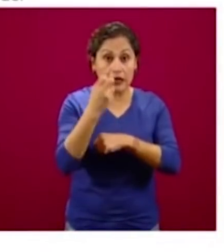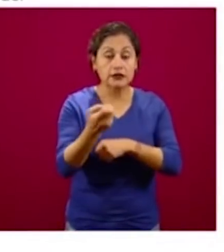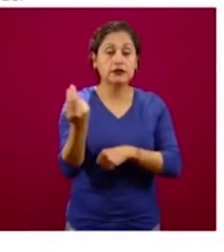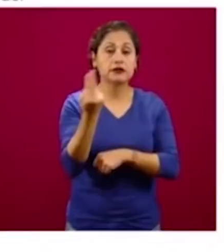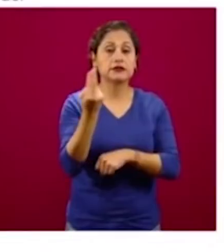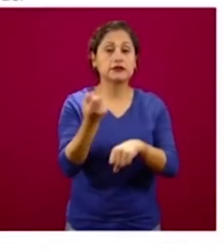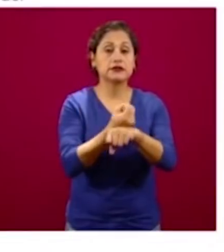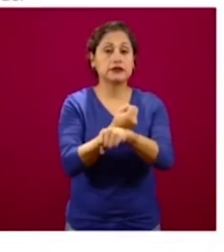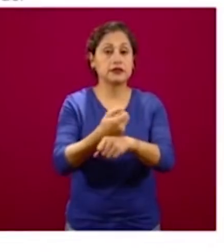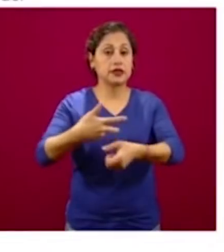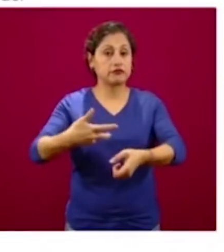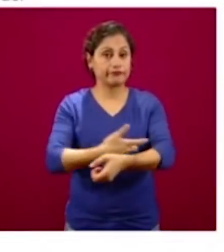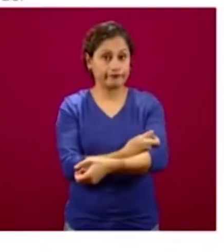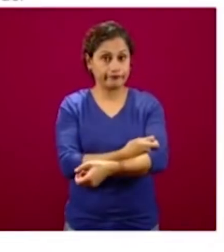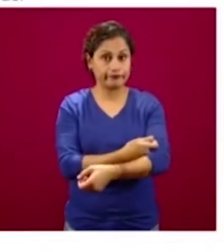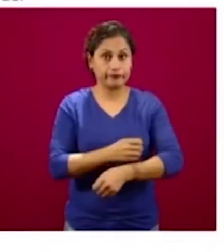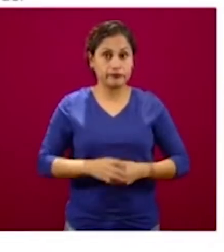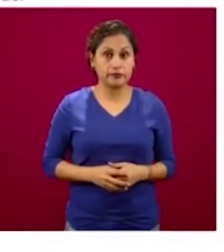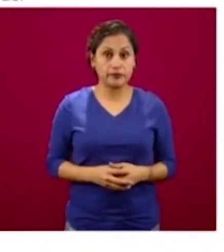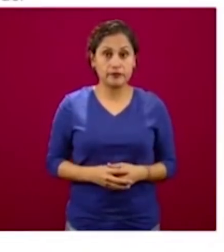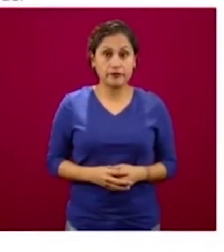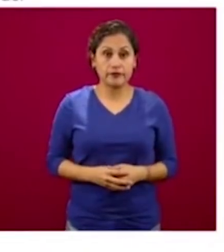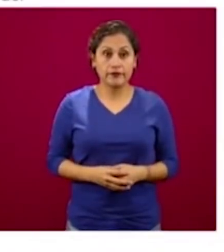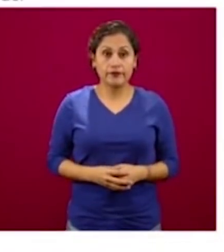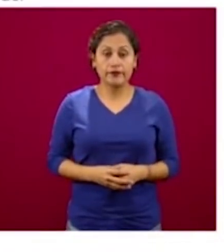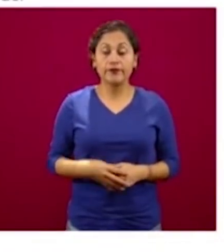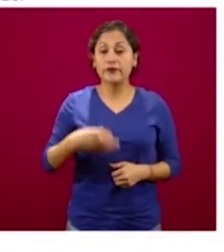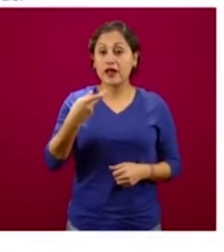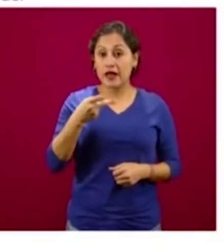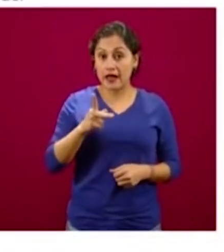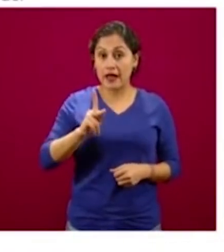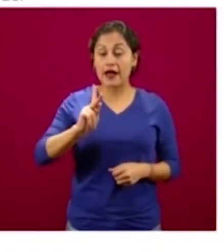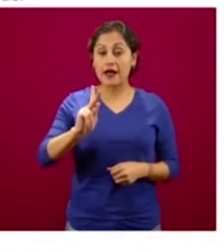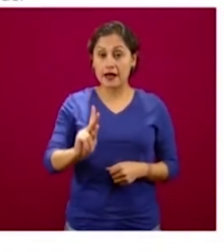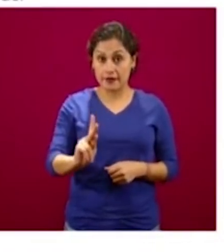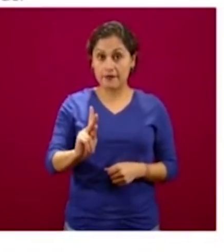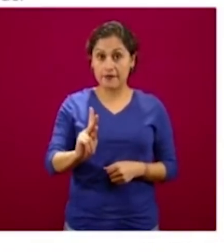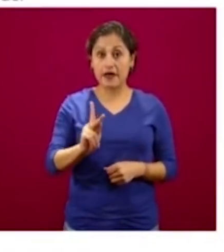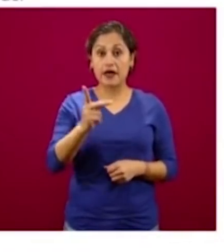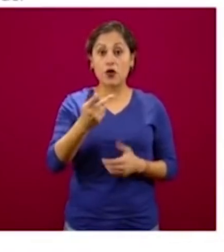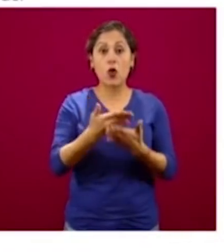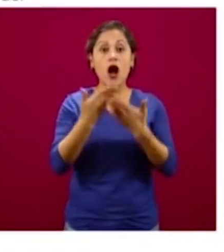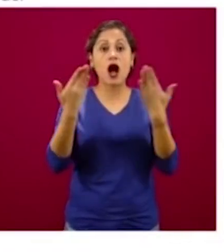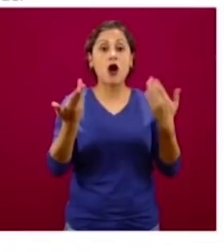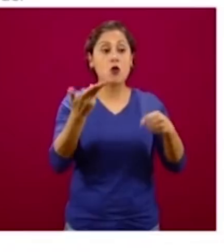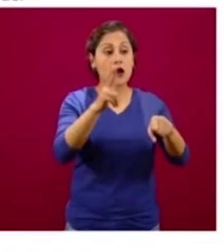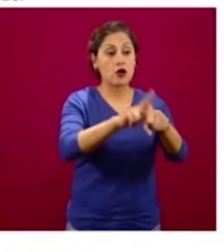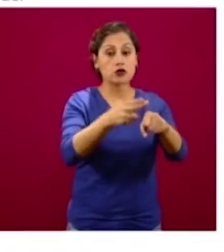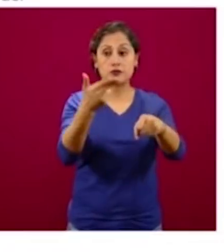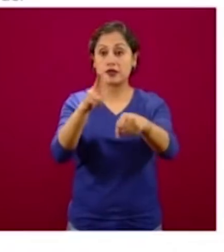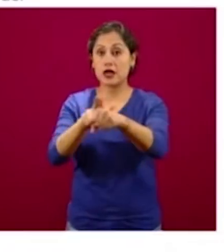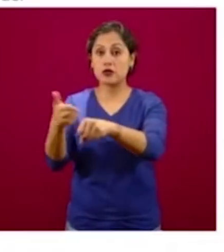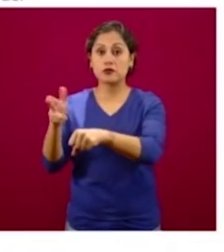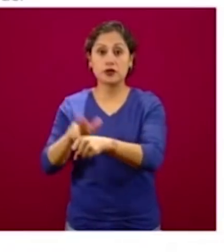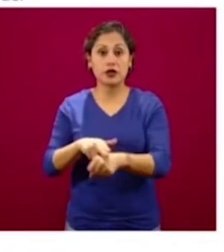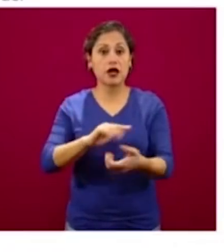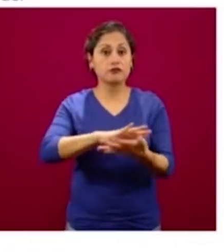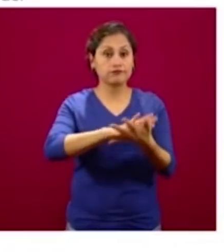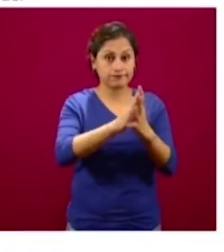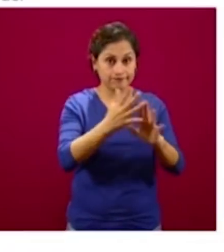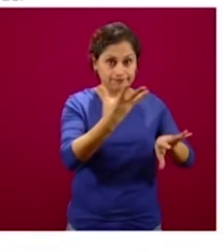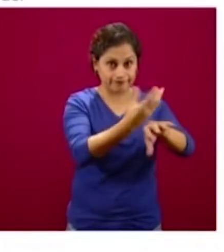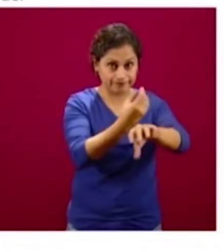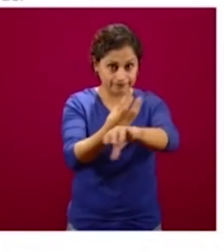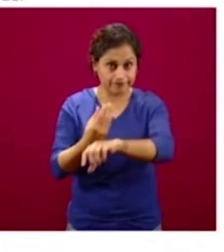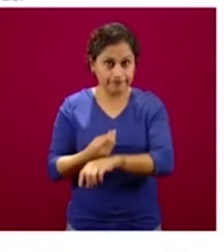que más transfundían sangre. Pero en este sistema de reconversión hospitalario, también el sistema de transfusión ha